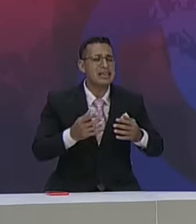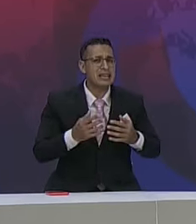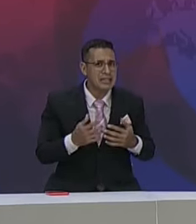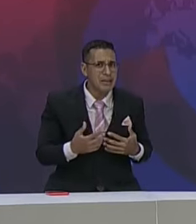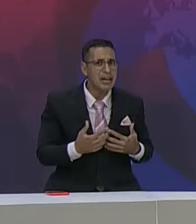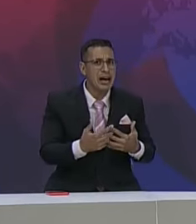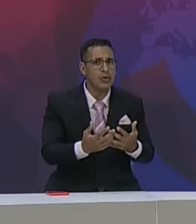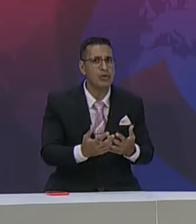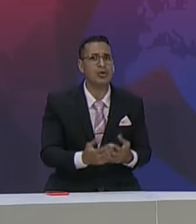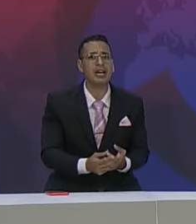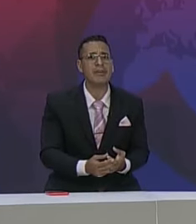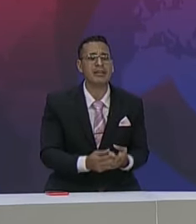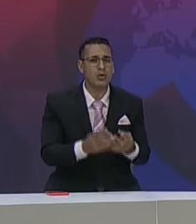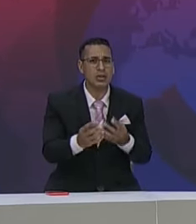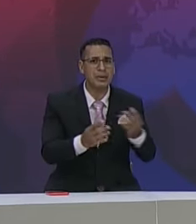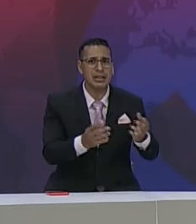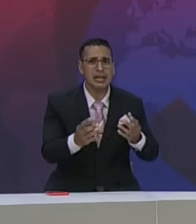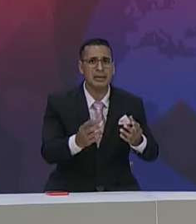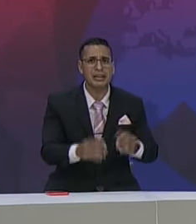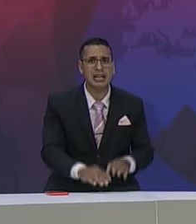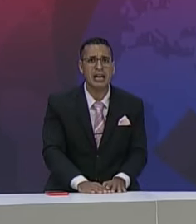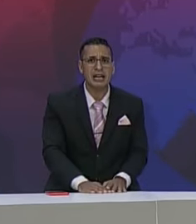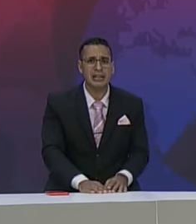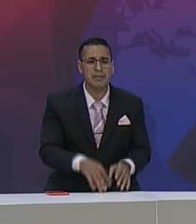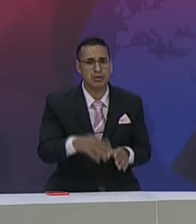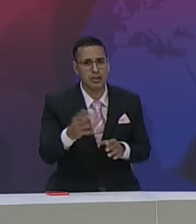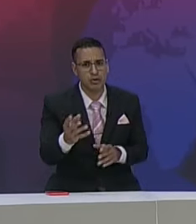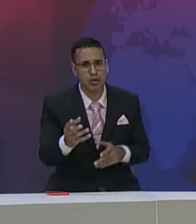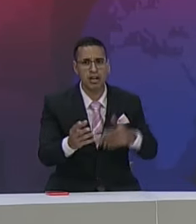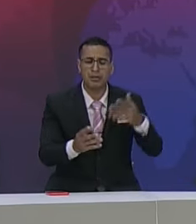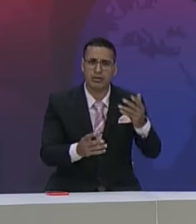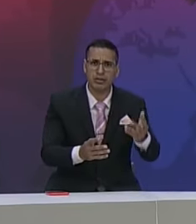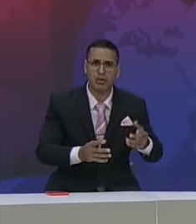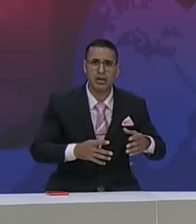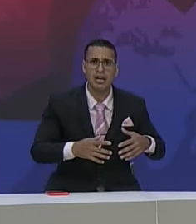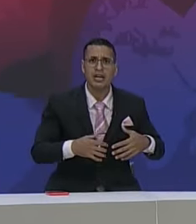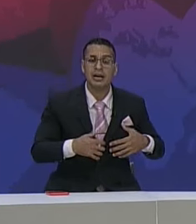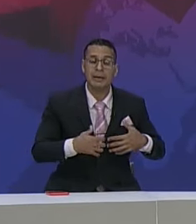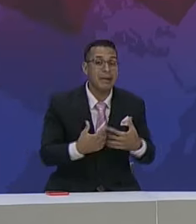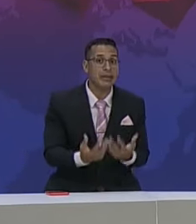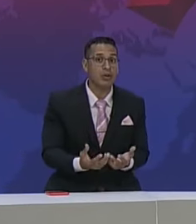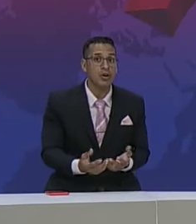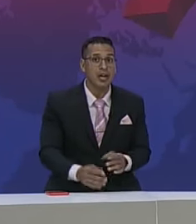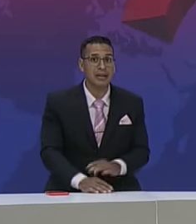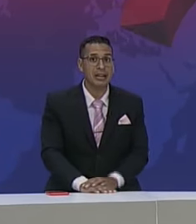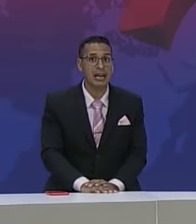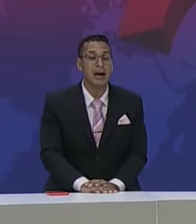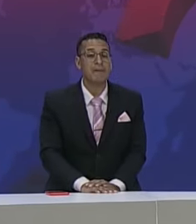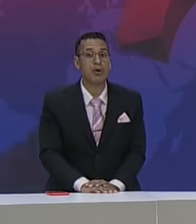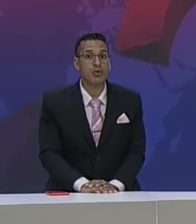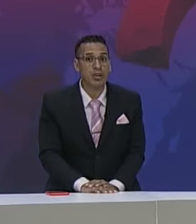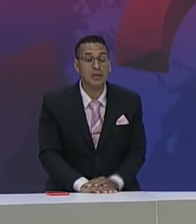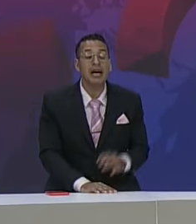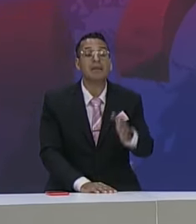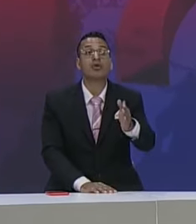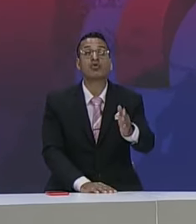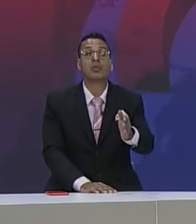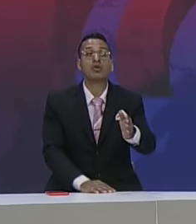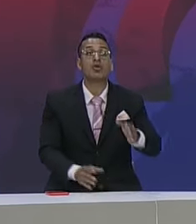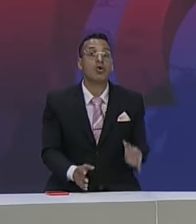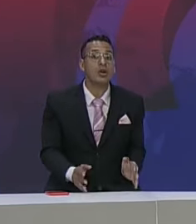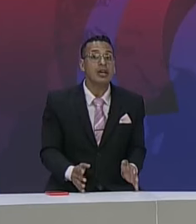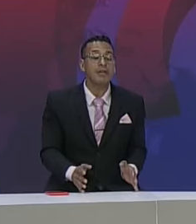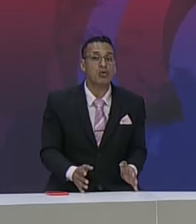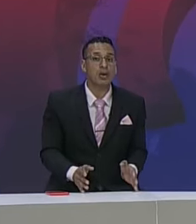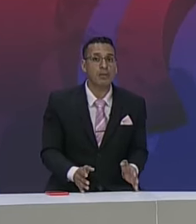saad quien se ha manejado históricamente justamente en esta materia de importaciones exportaciones experto en materia productiva y por